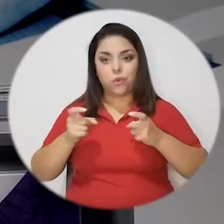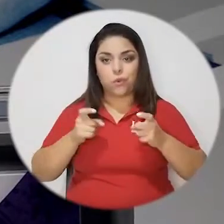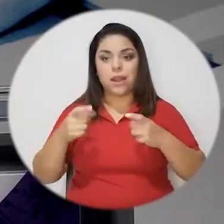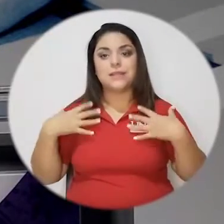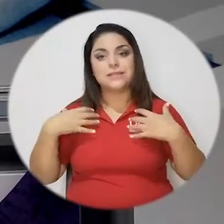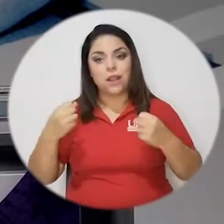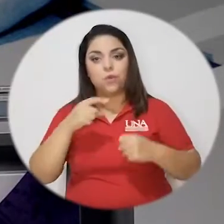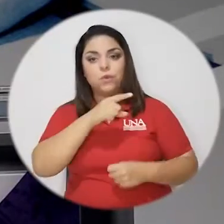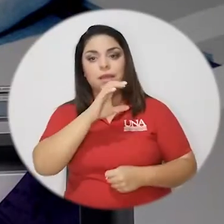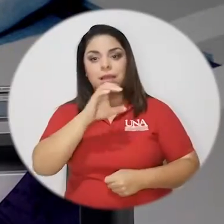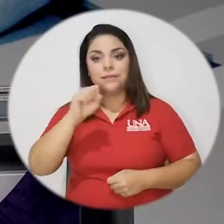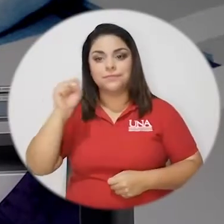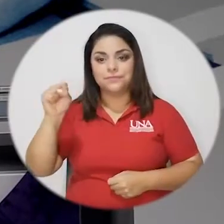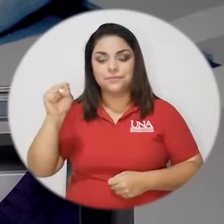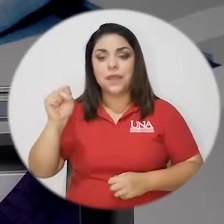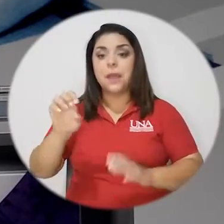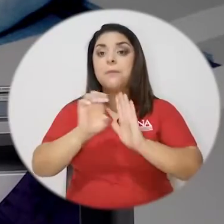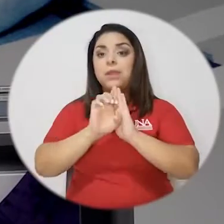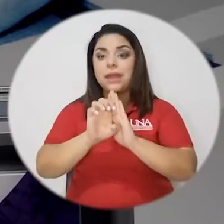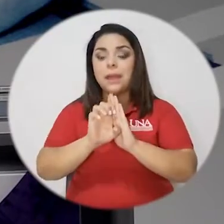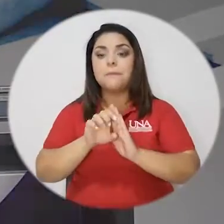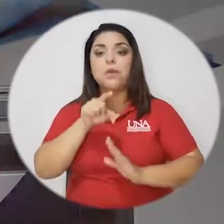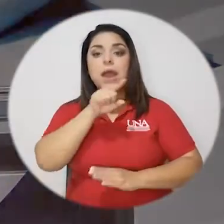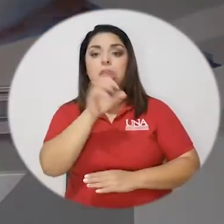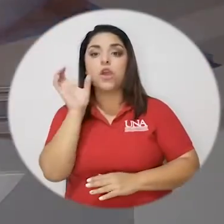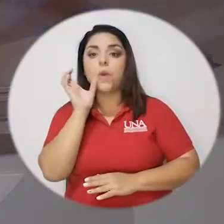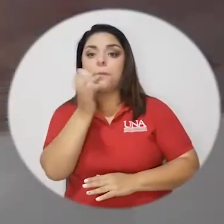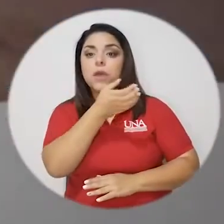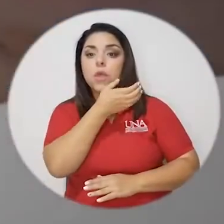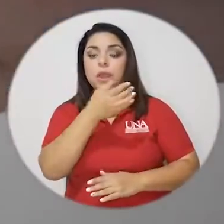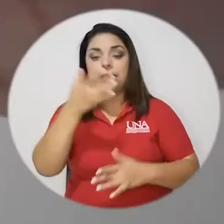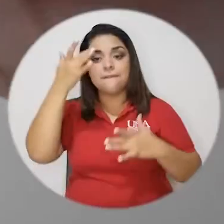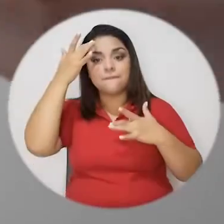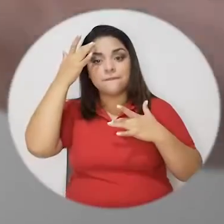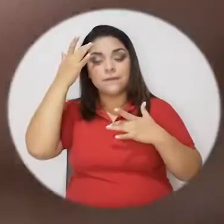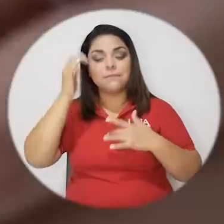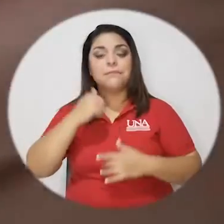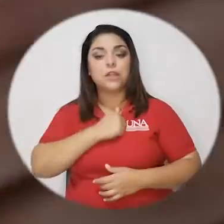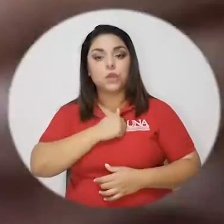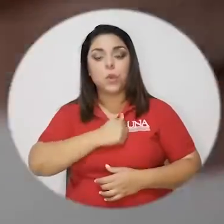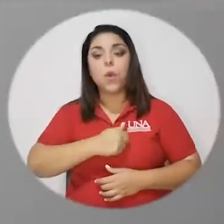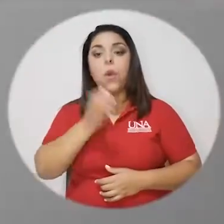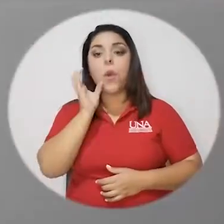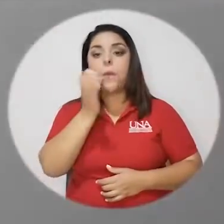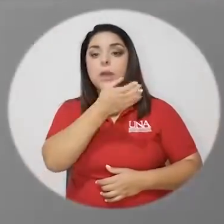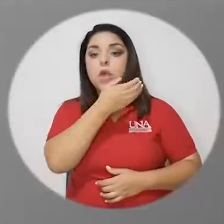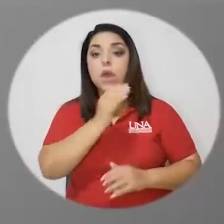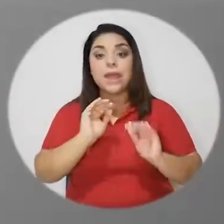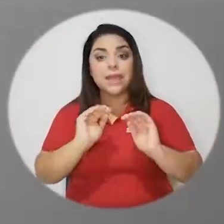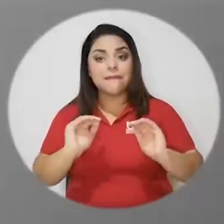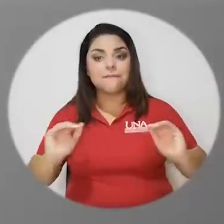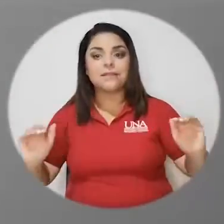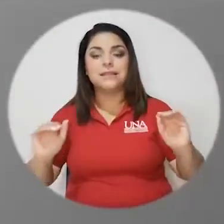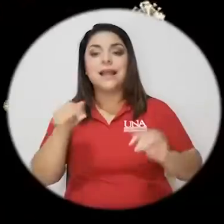comedores infantiles donde los niños van a comer y eso fue parte también de las